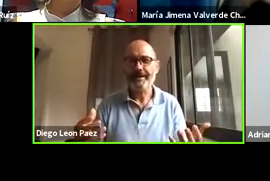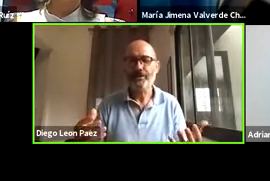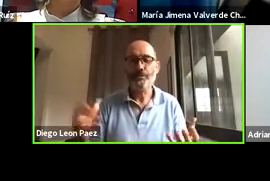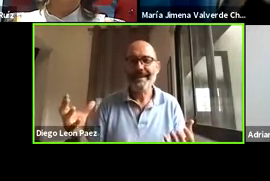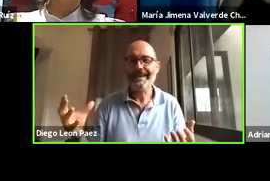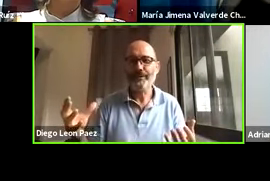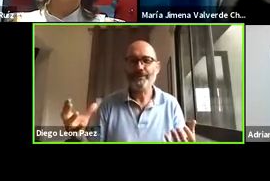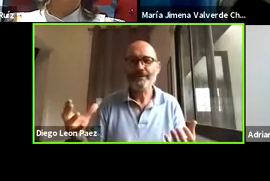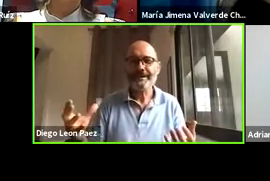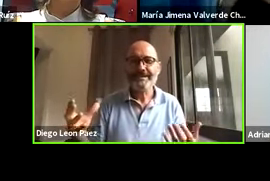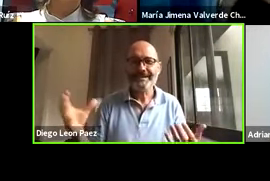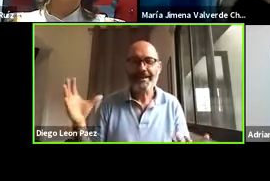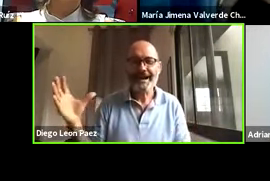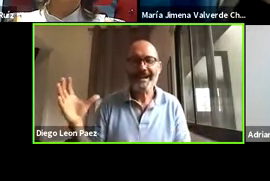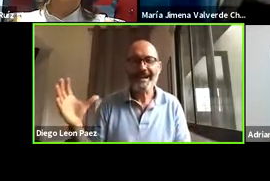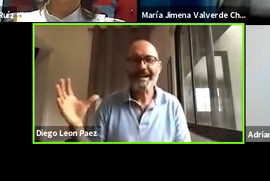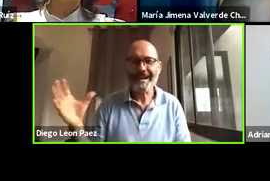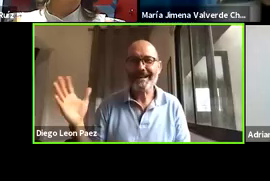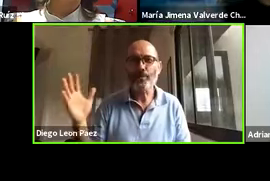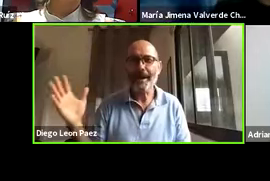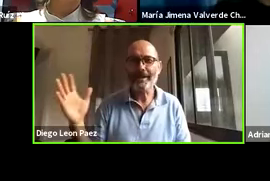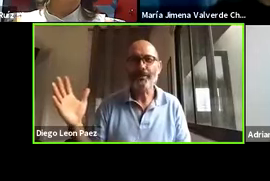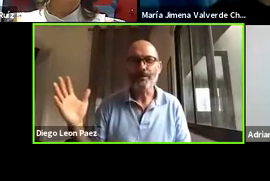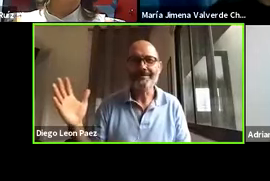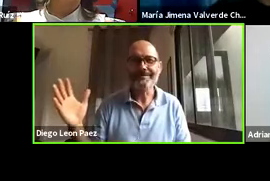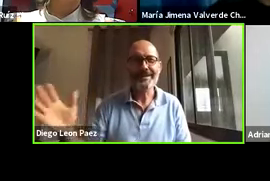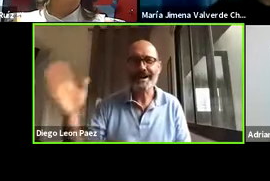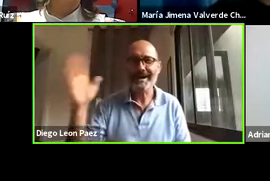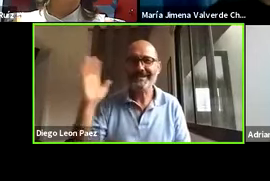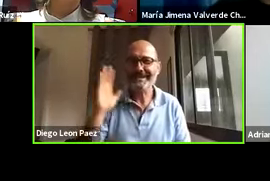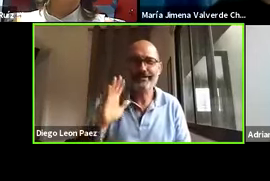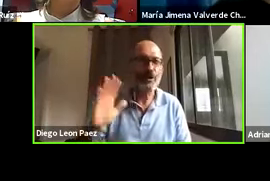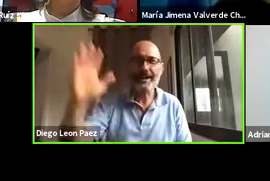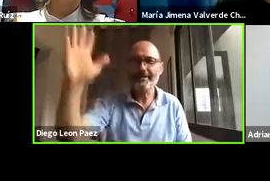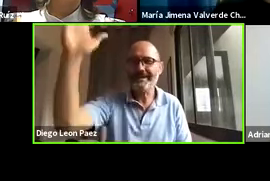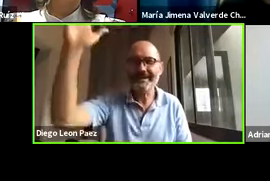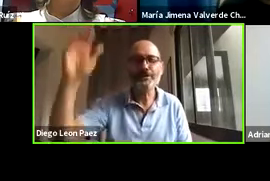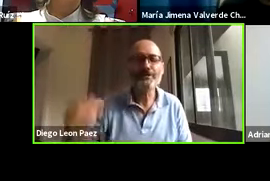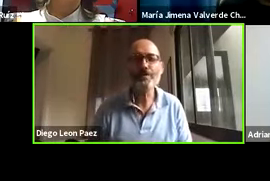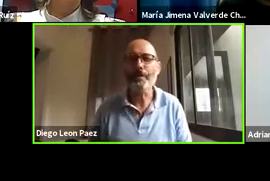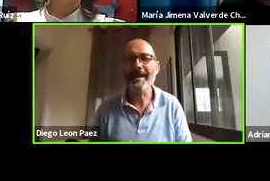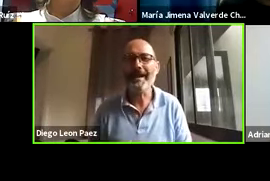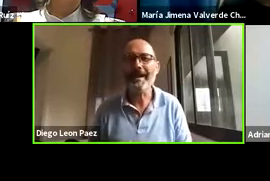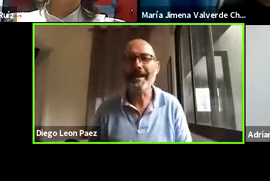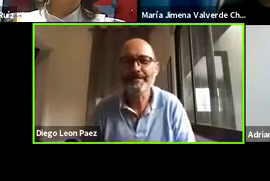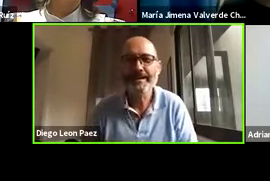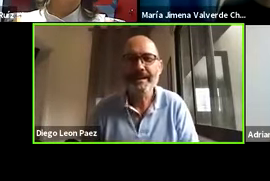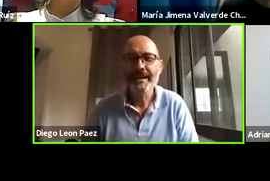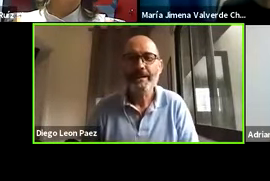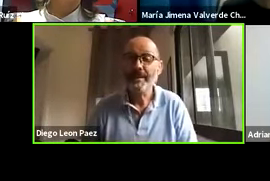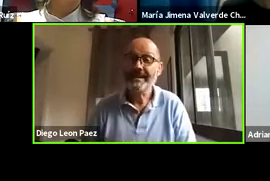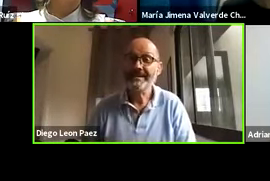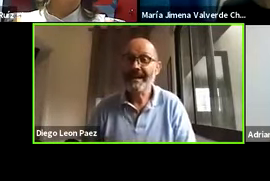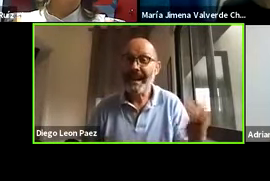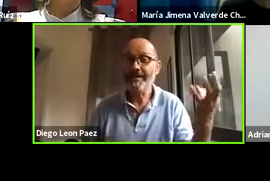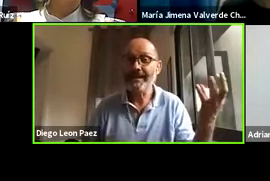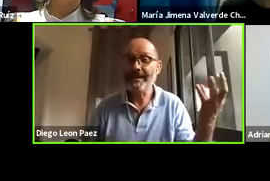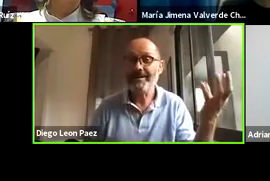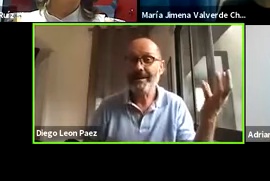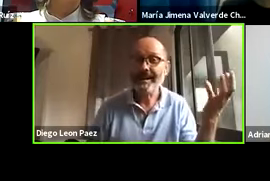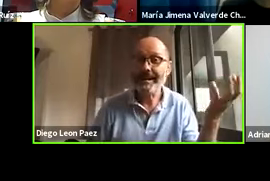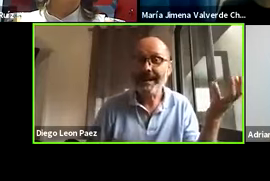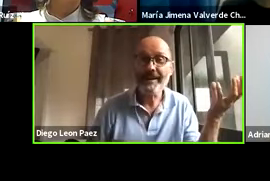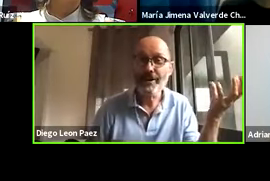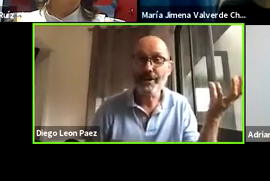los médicos se iban a encargar del cuerpo y van a hacer toda la investigación biomédica mientras que el